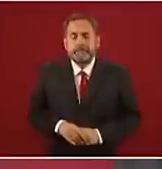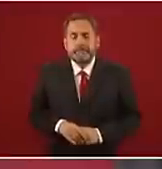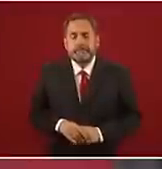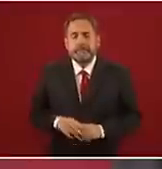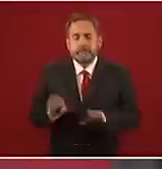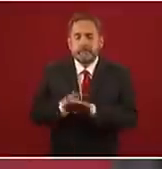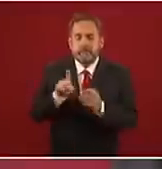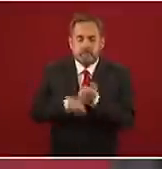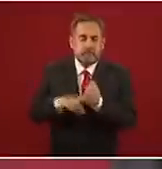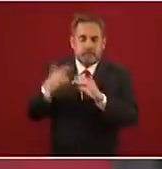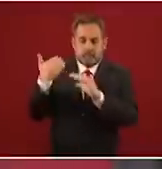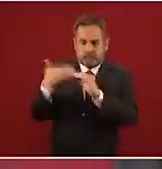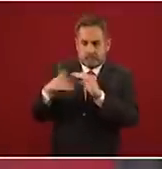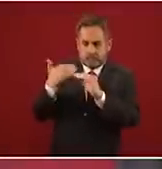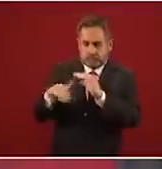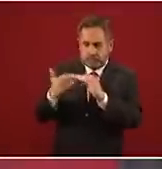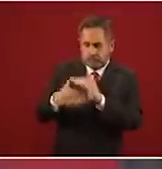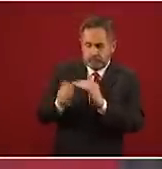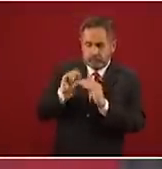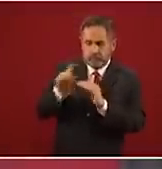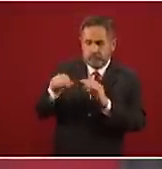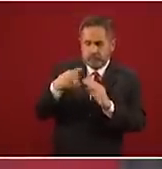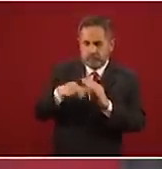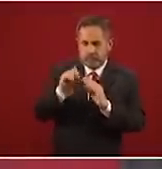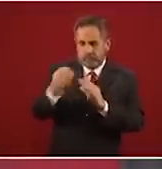con el correo